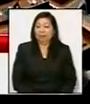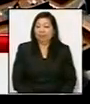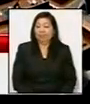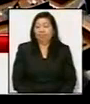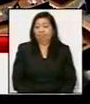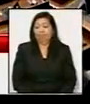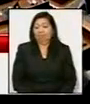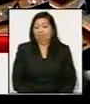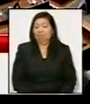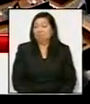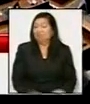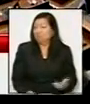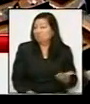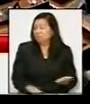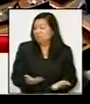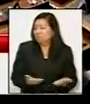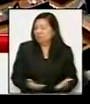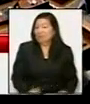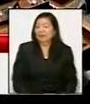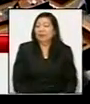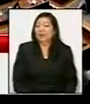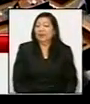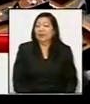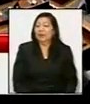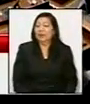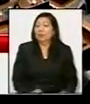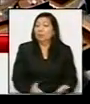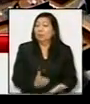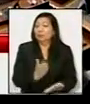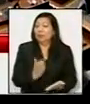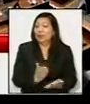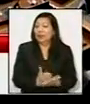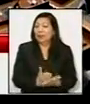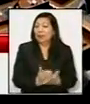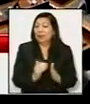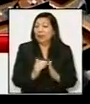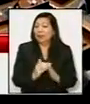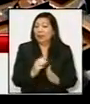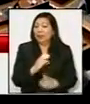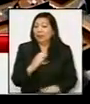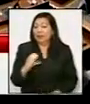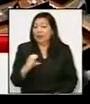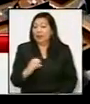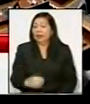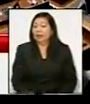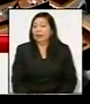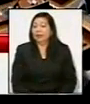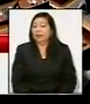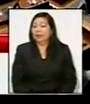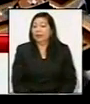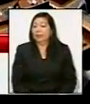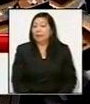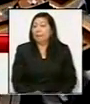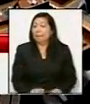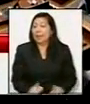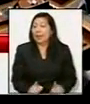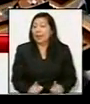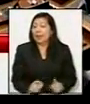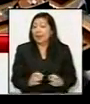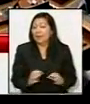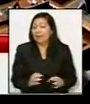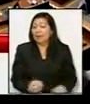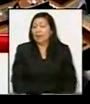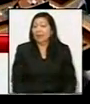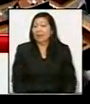me parece que hay en efecto un problema en el artículo sin que usted lo anota pero en realidad